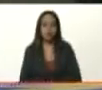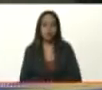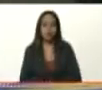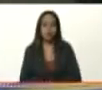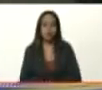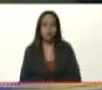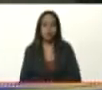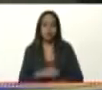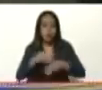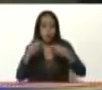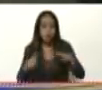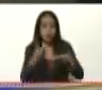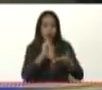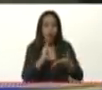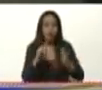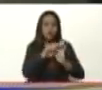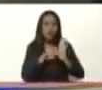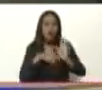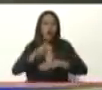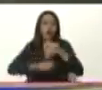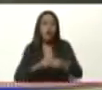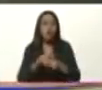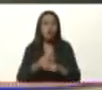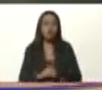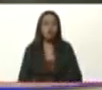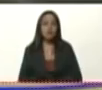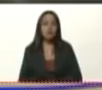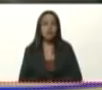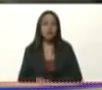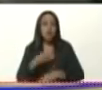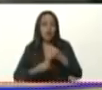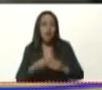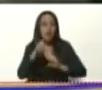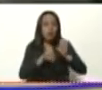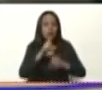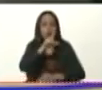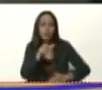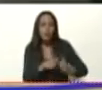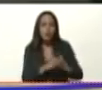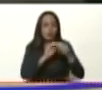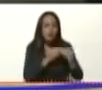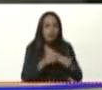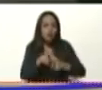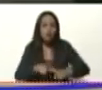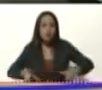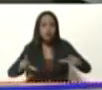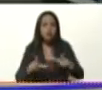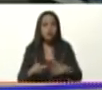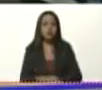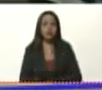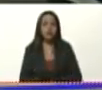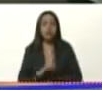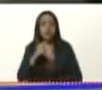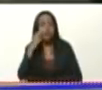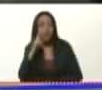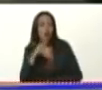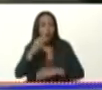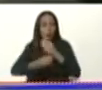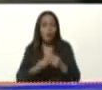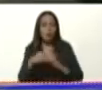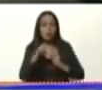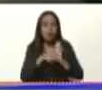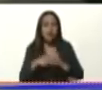documento aparece una guía de verificación para hacer el chequeo completo de todos estos centros. Y bueno, ver qué requerimientos tiene,